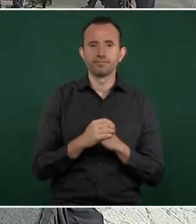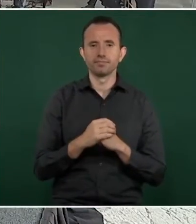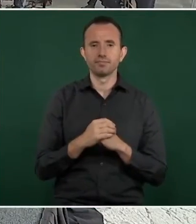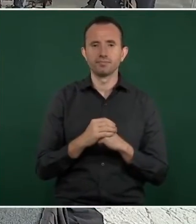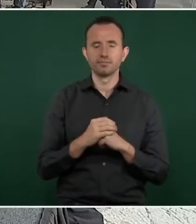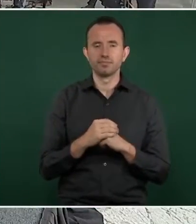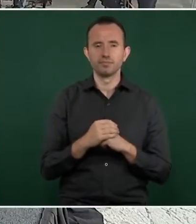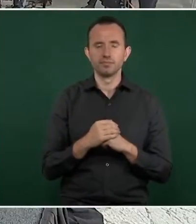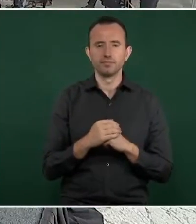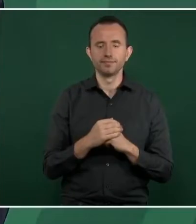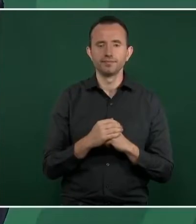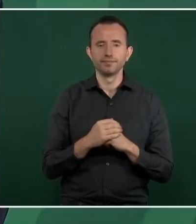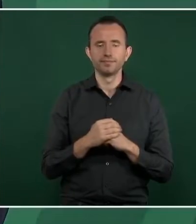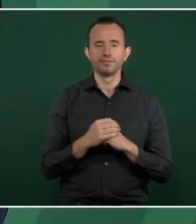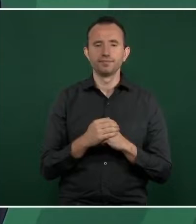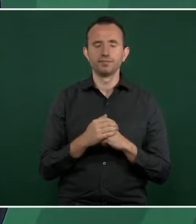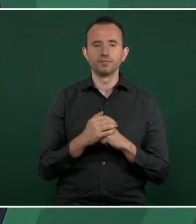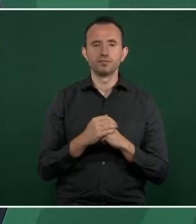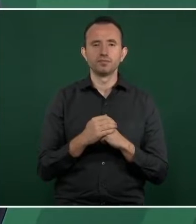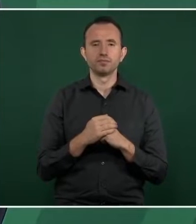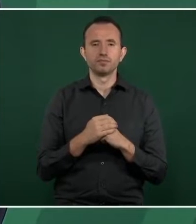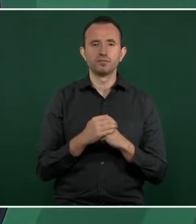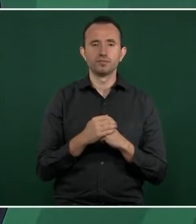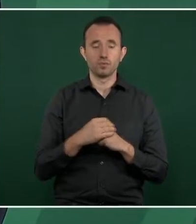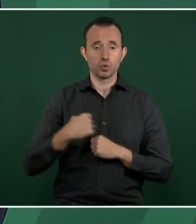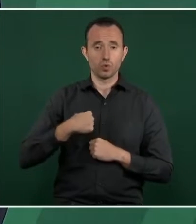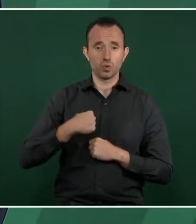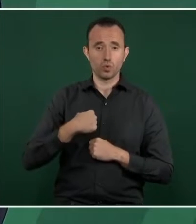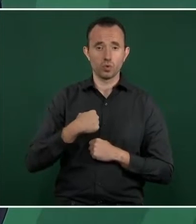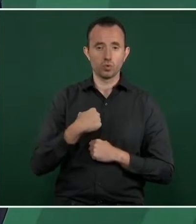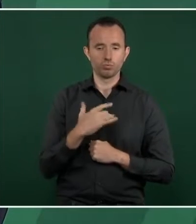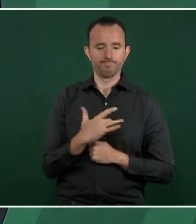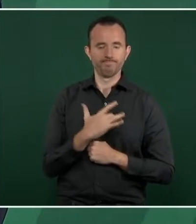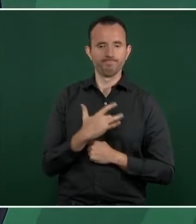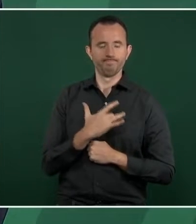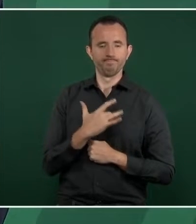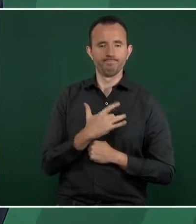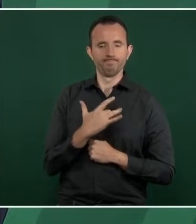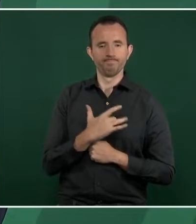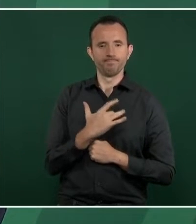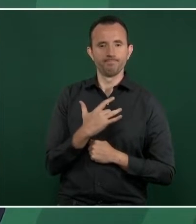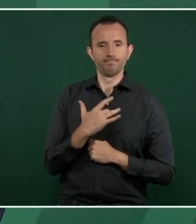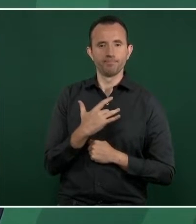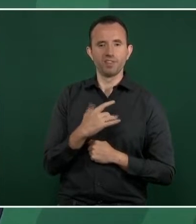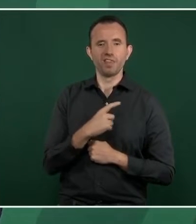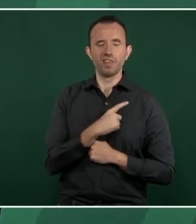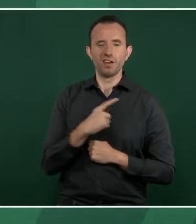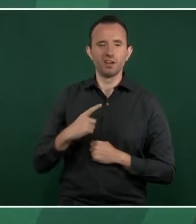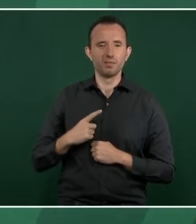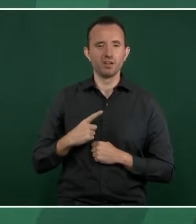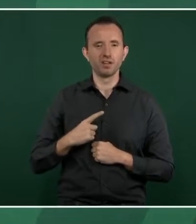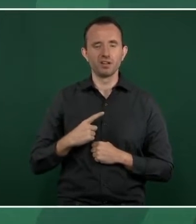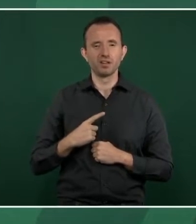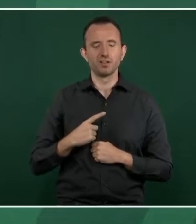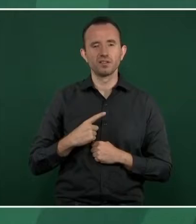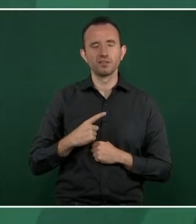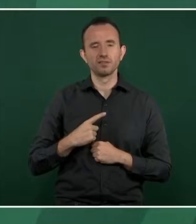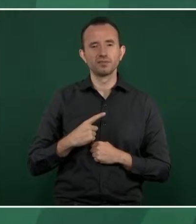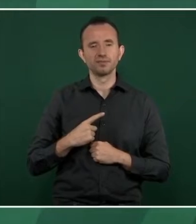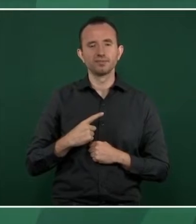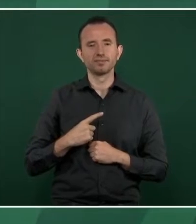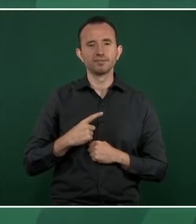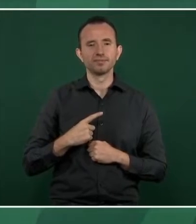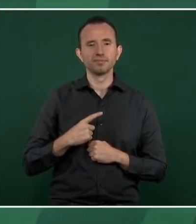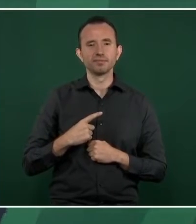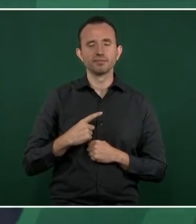que debe de tomarse en cuenta